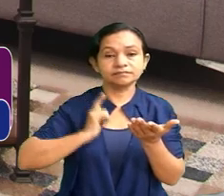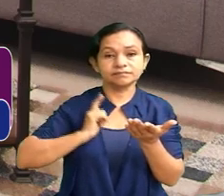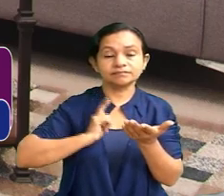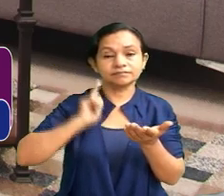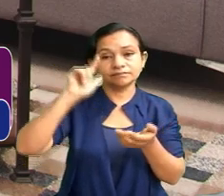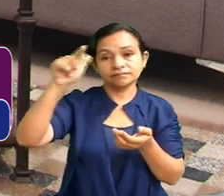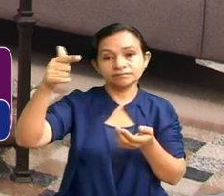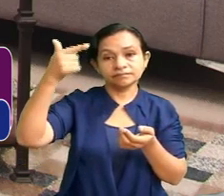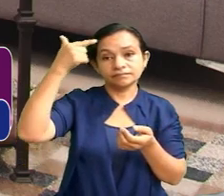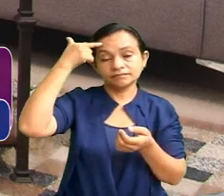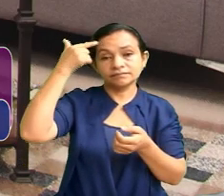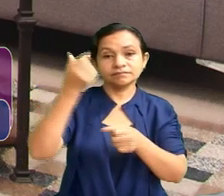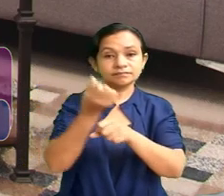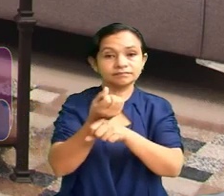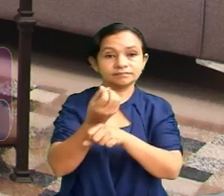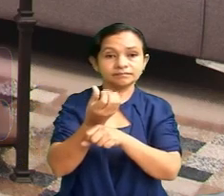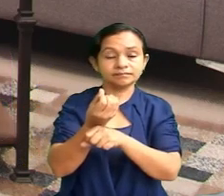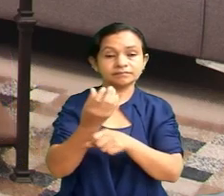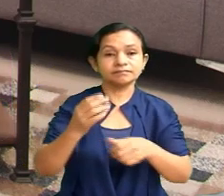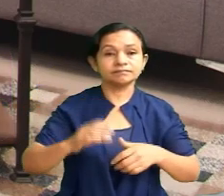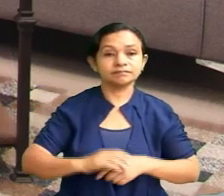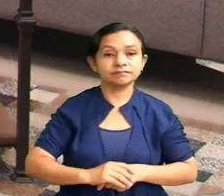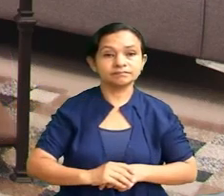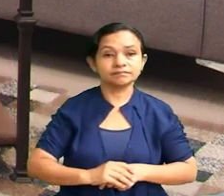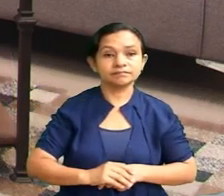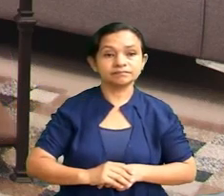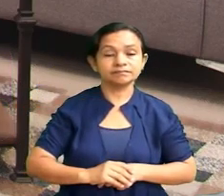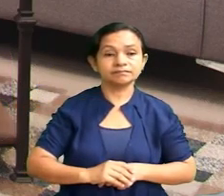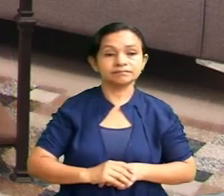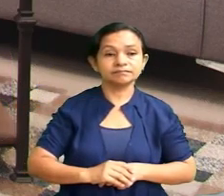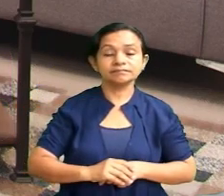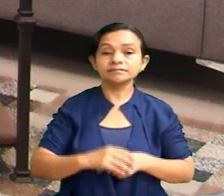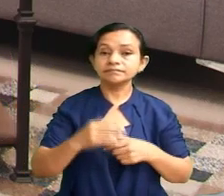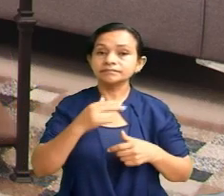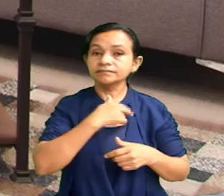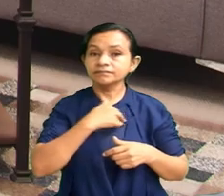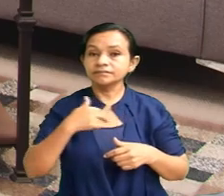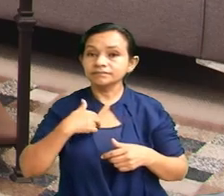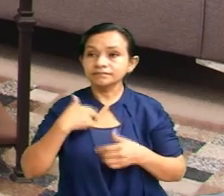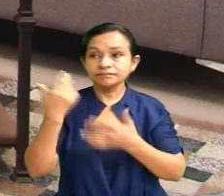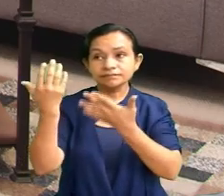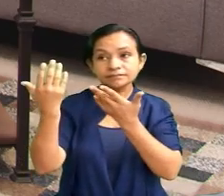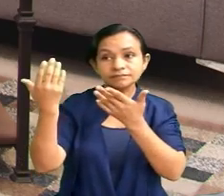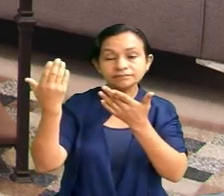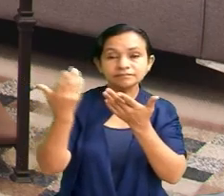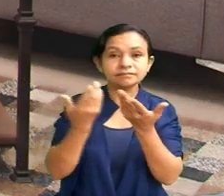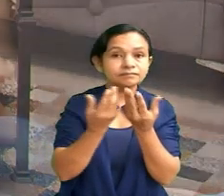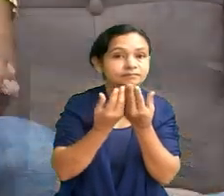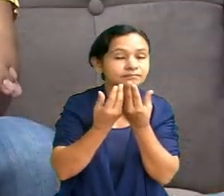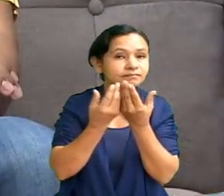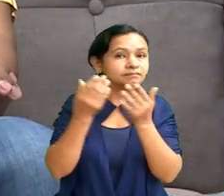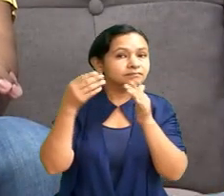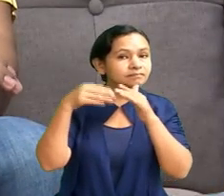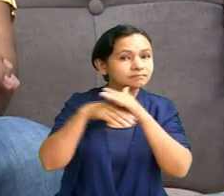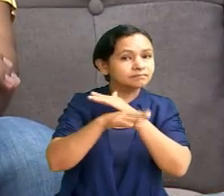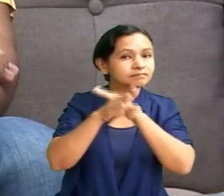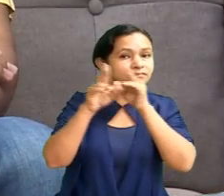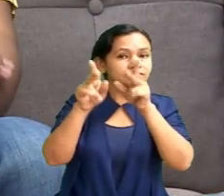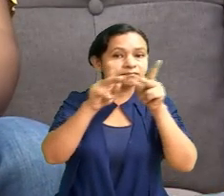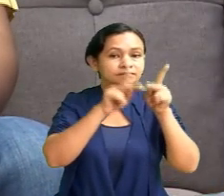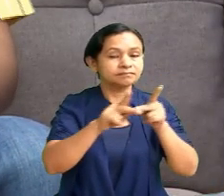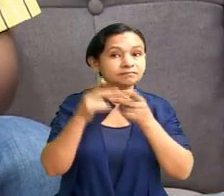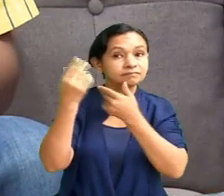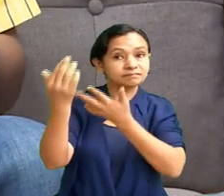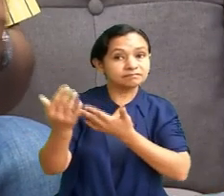los gobiernos territoriales y gobiernos locales para la recibida de cuántas personas más o menos estamos esperando